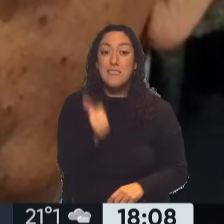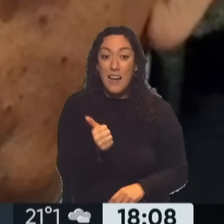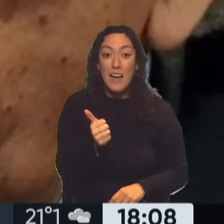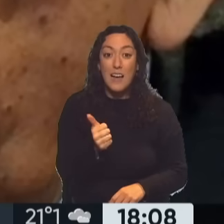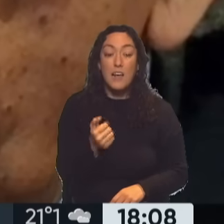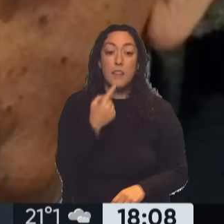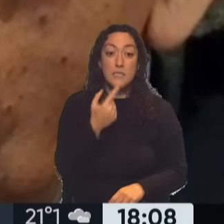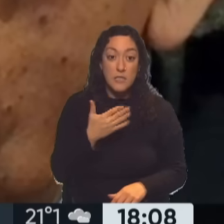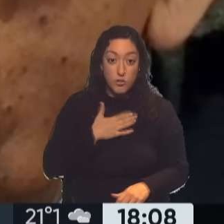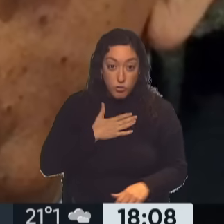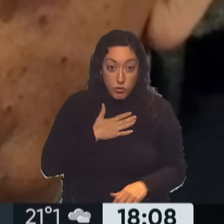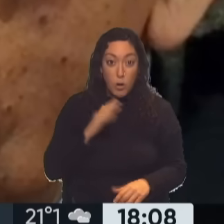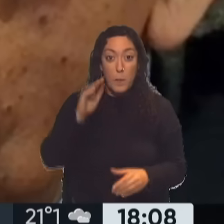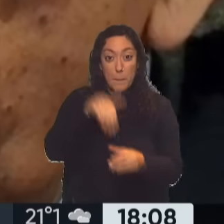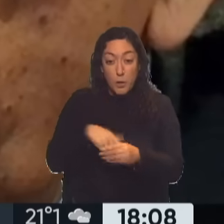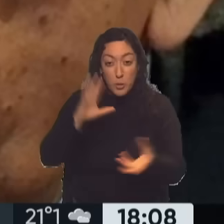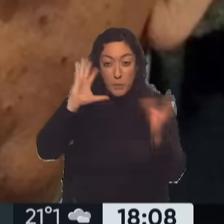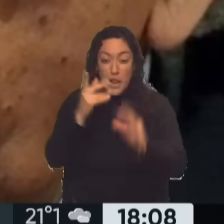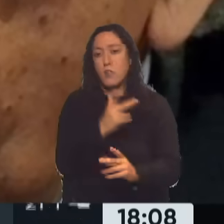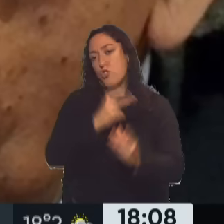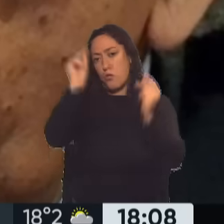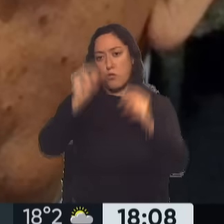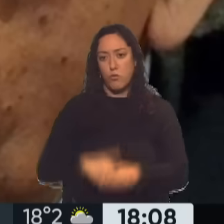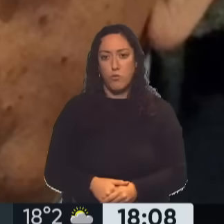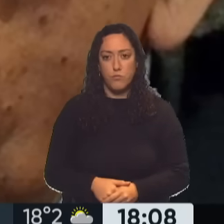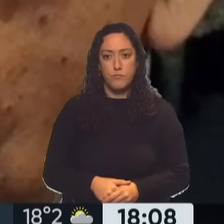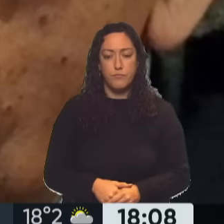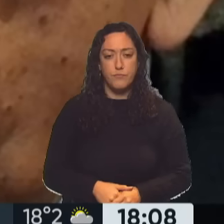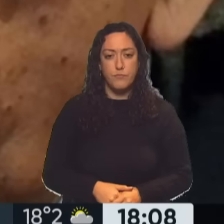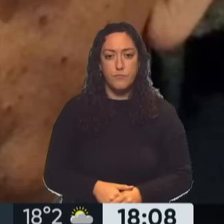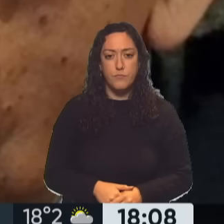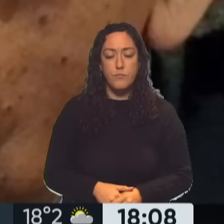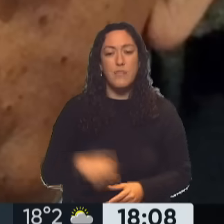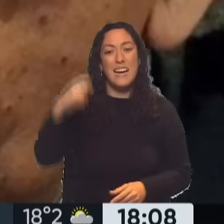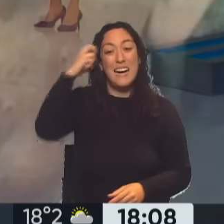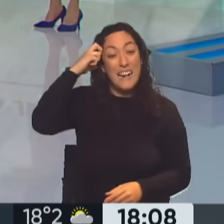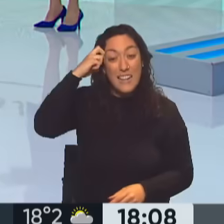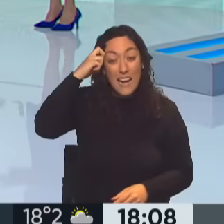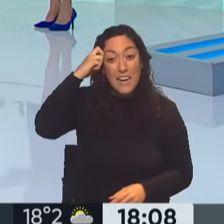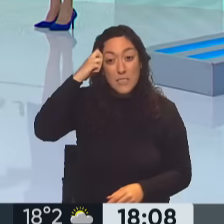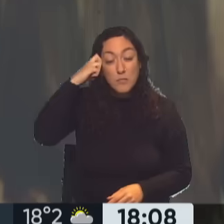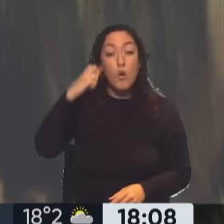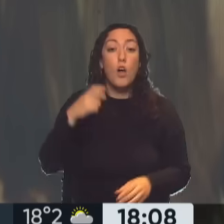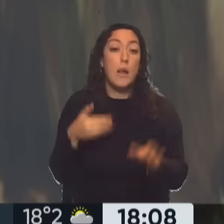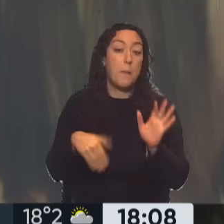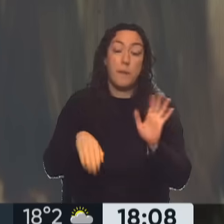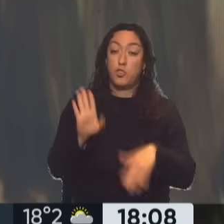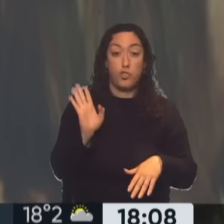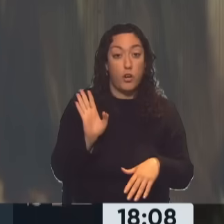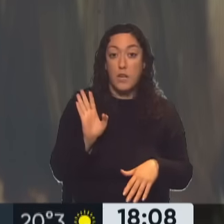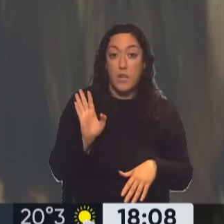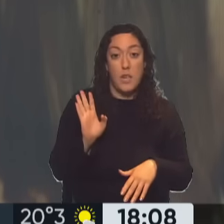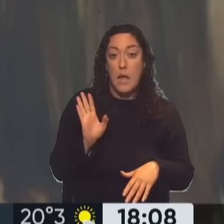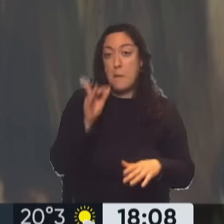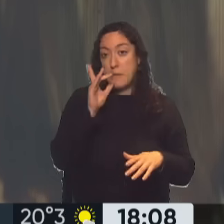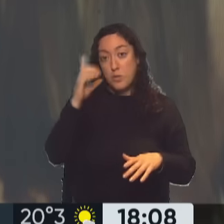cuenten conmigo para votar a Milei, dijo Suárez. Qué definición, Lastra, ¿eh? Feliz. Bueno, el radicalismo en gran medida se está posicionando de